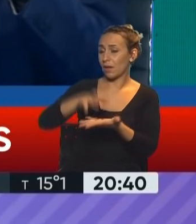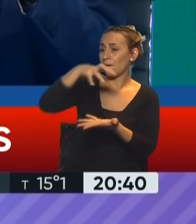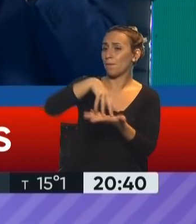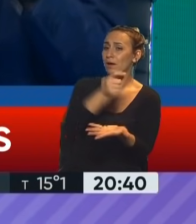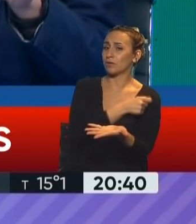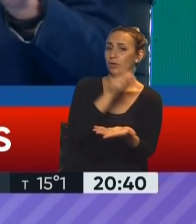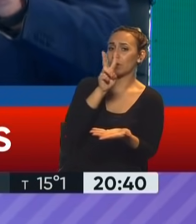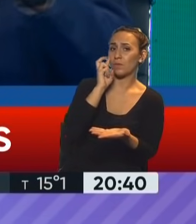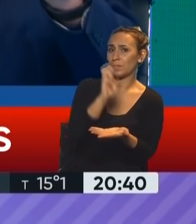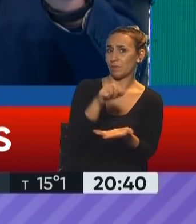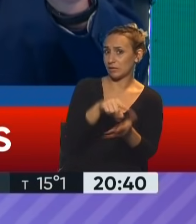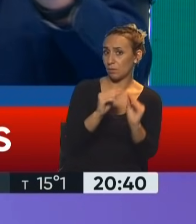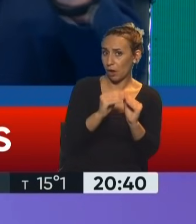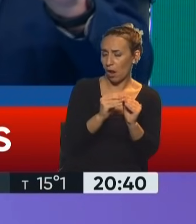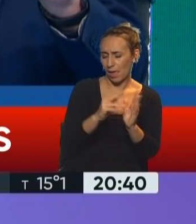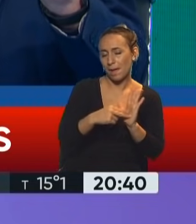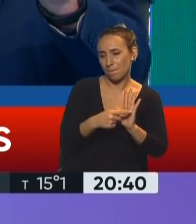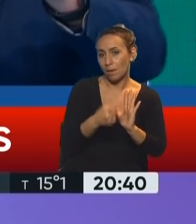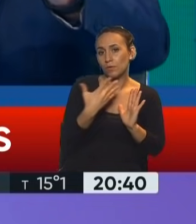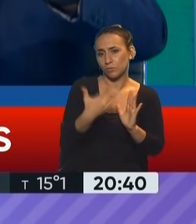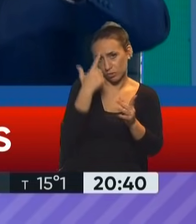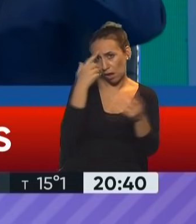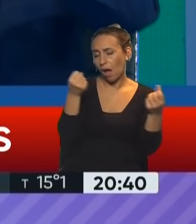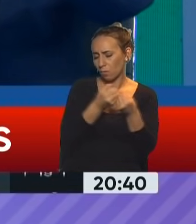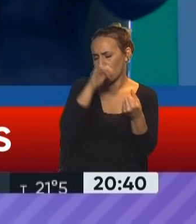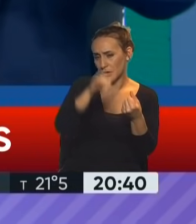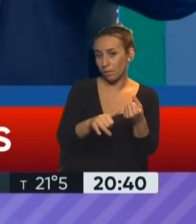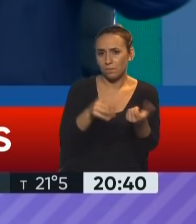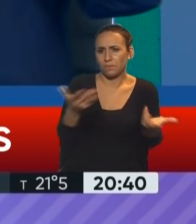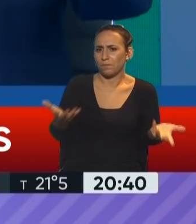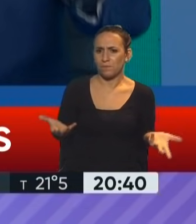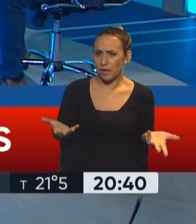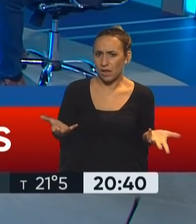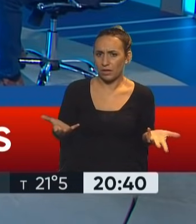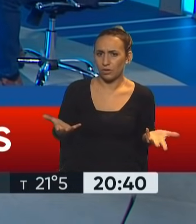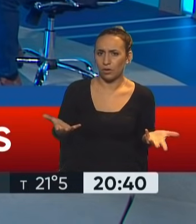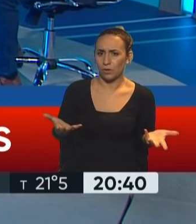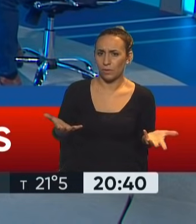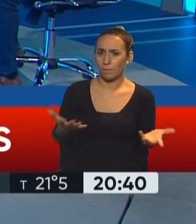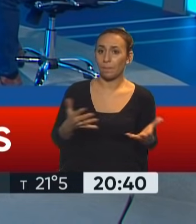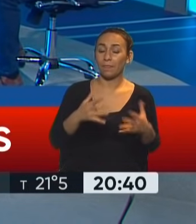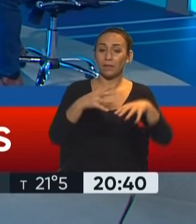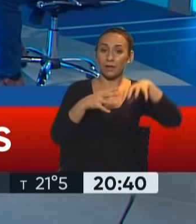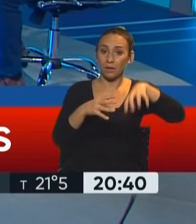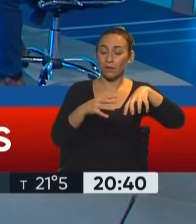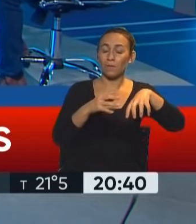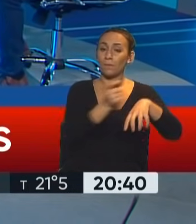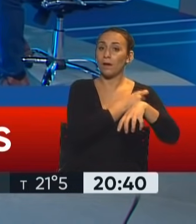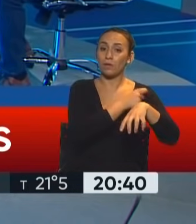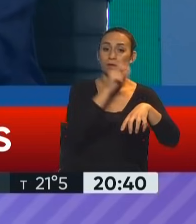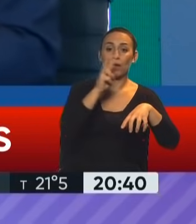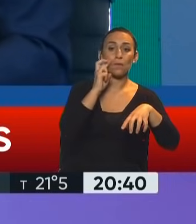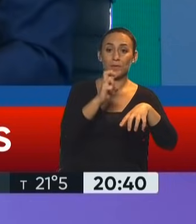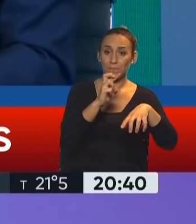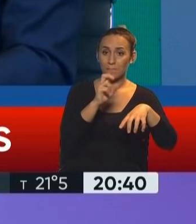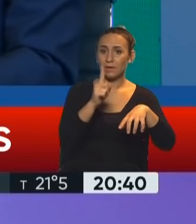parte del problema que sin dudas vamos a estar de acuerdo, pero la ampliación del vacunatorio VIP por